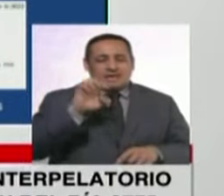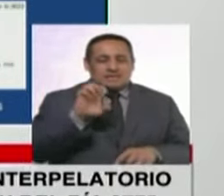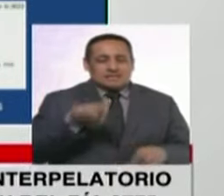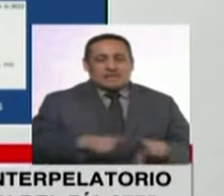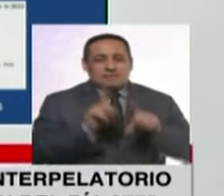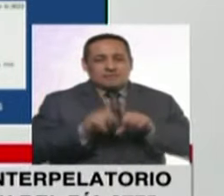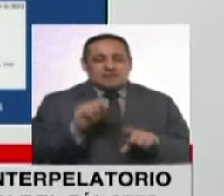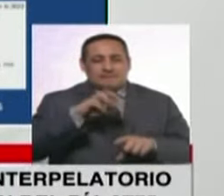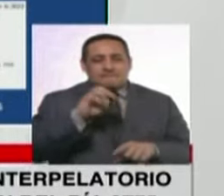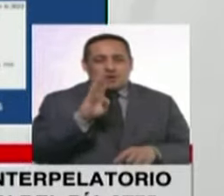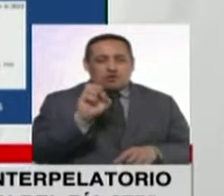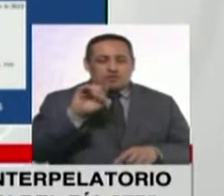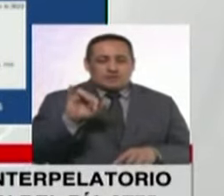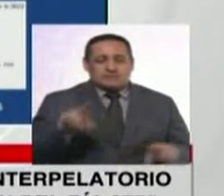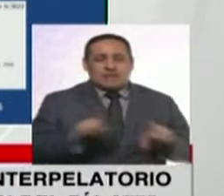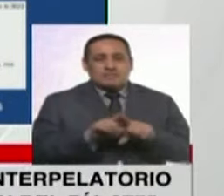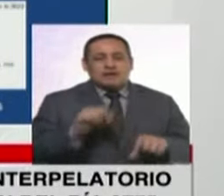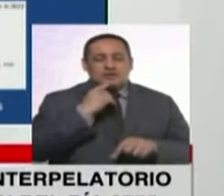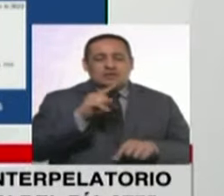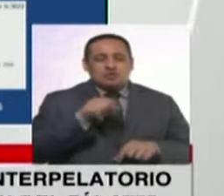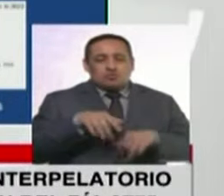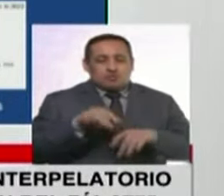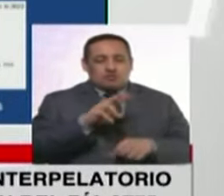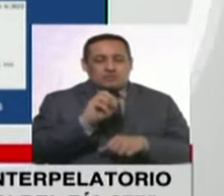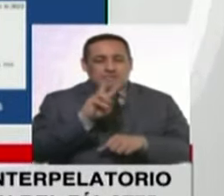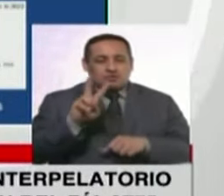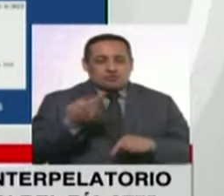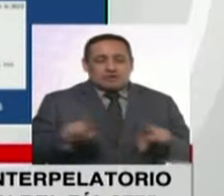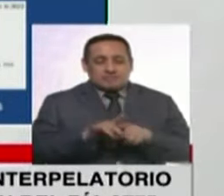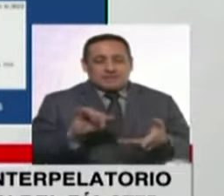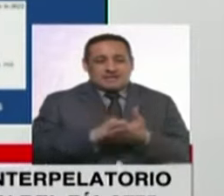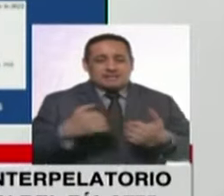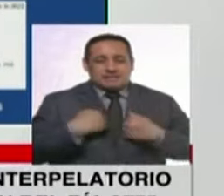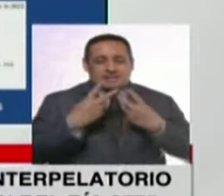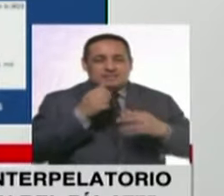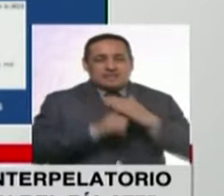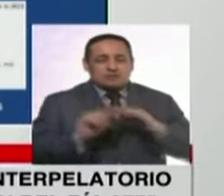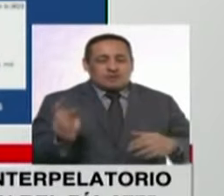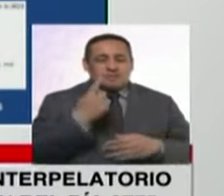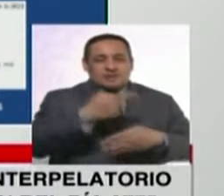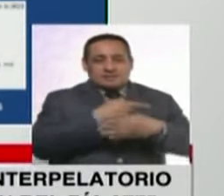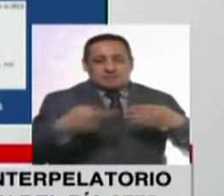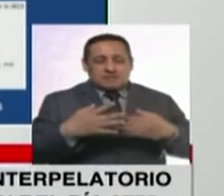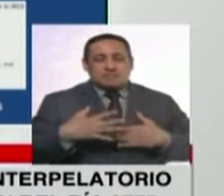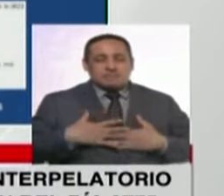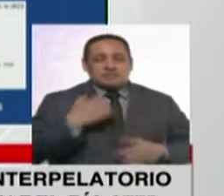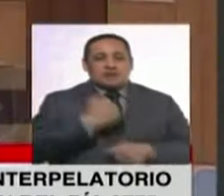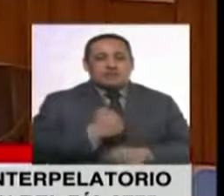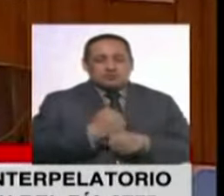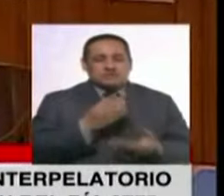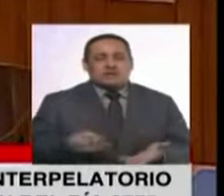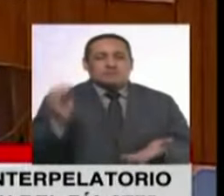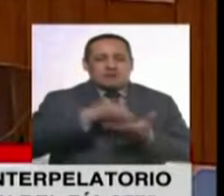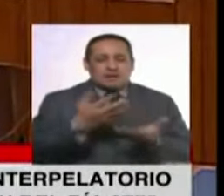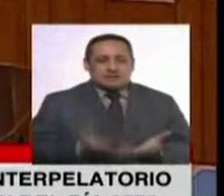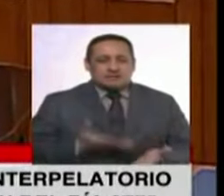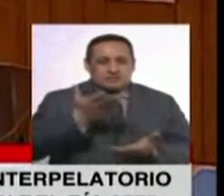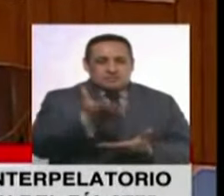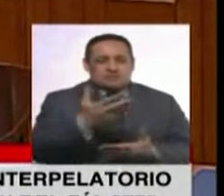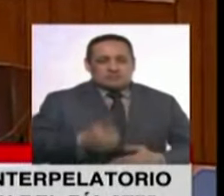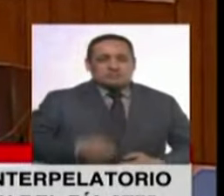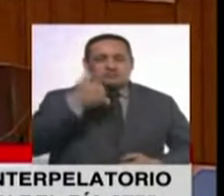las veo hoy del 27 de Julio 2022 es decir dentro de la primera semana en mi gestión se reiteró al ex